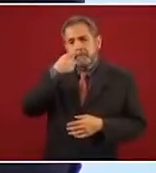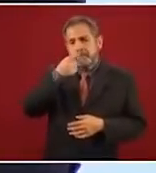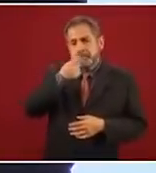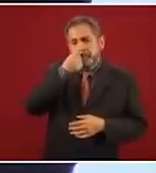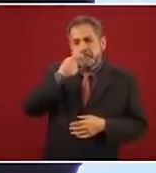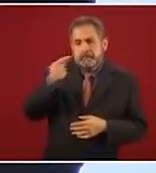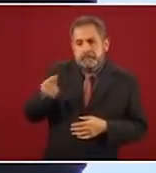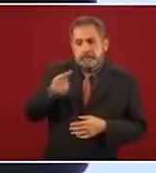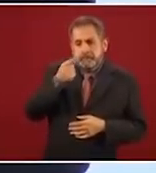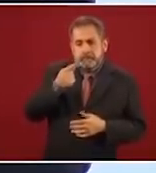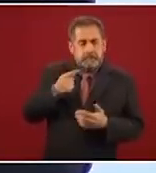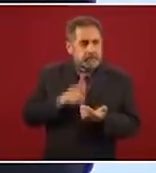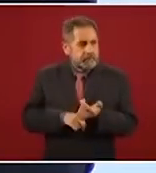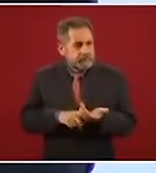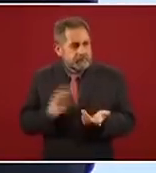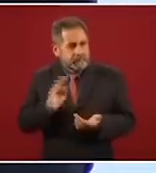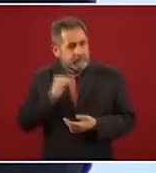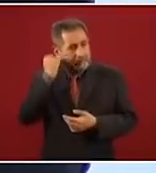en el trópico.